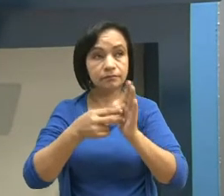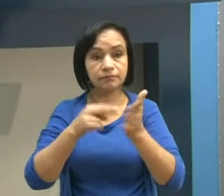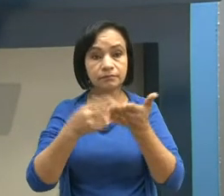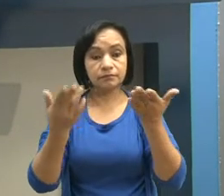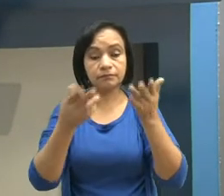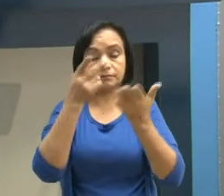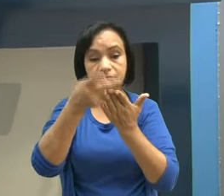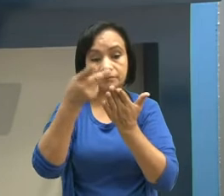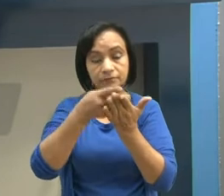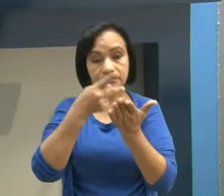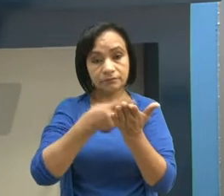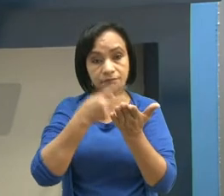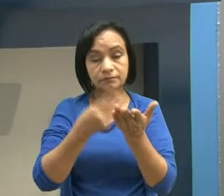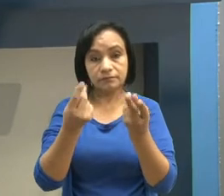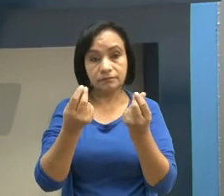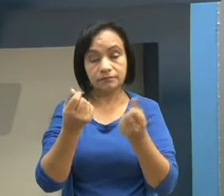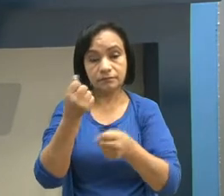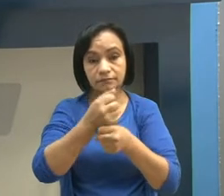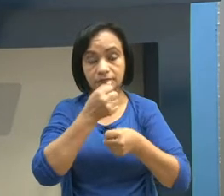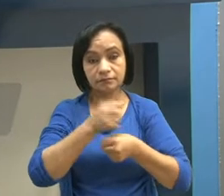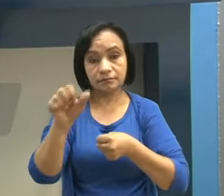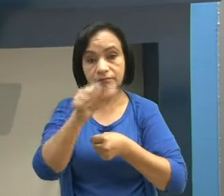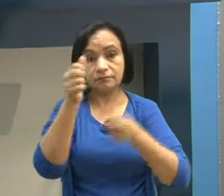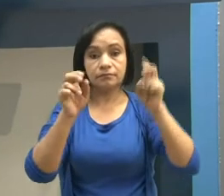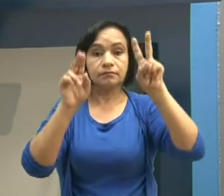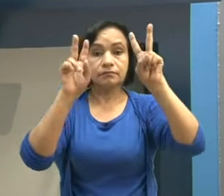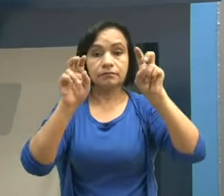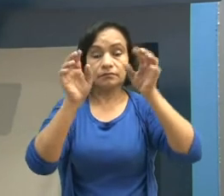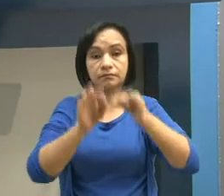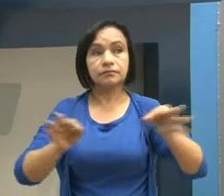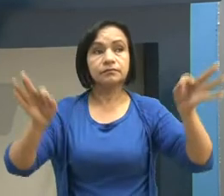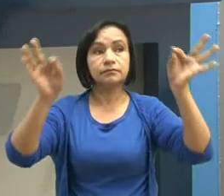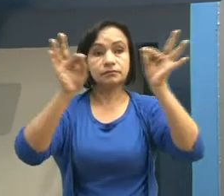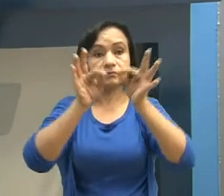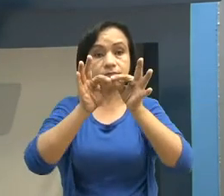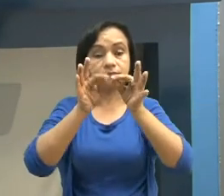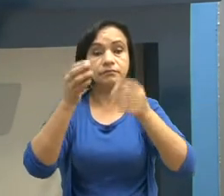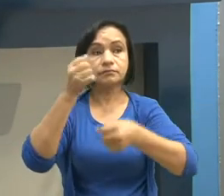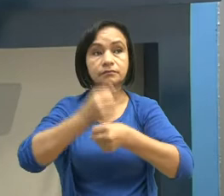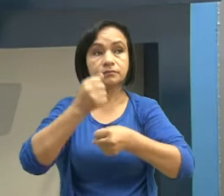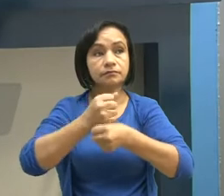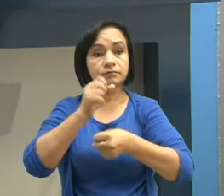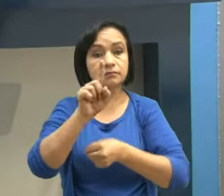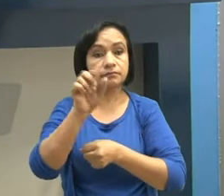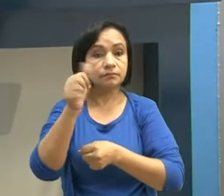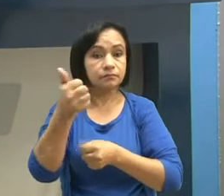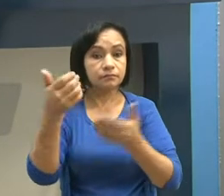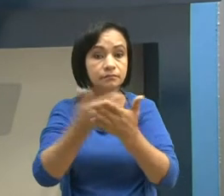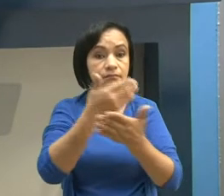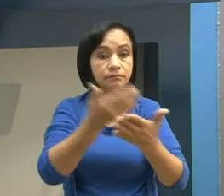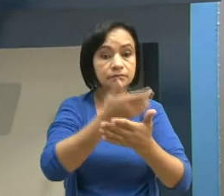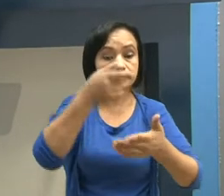este presupuesto está en ejecución. Otro tema fundamental en estos ejes es la puesta en operación de unos 16 nuevos